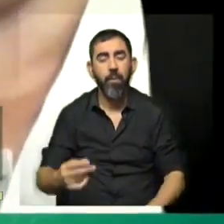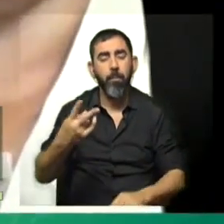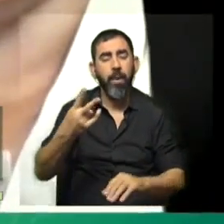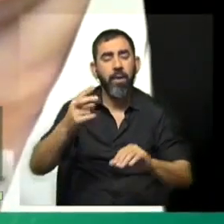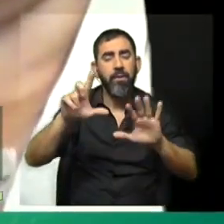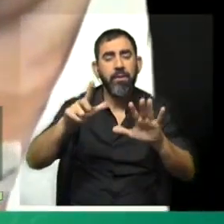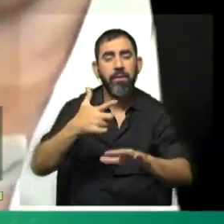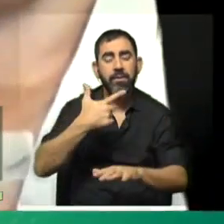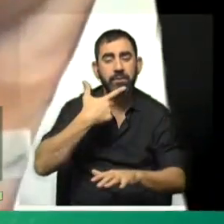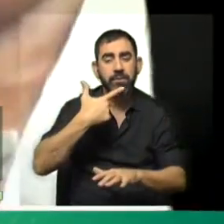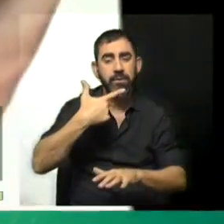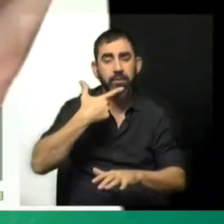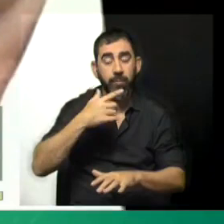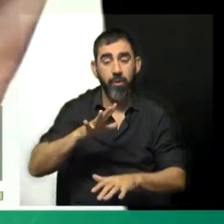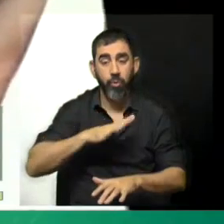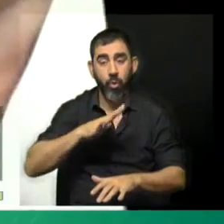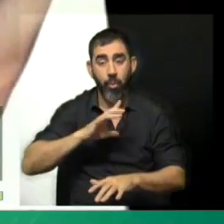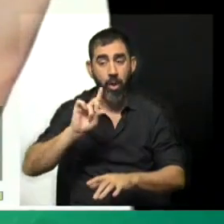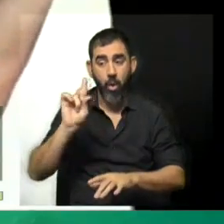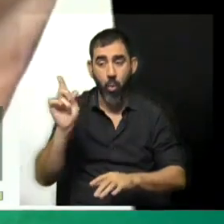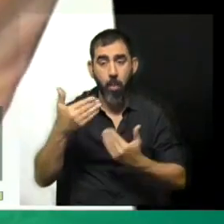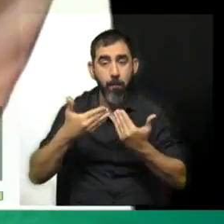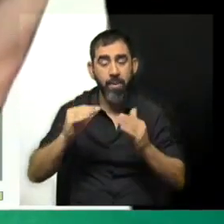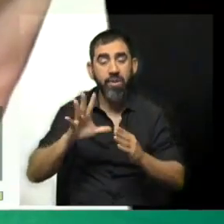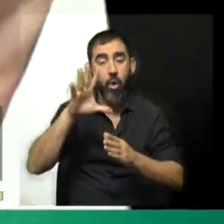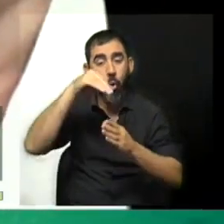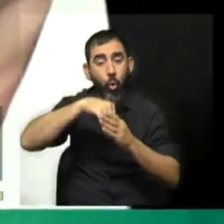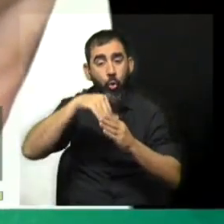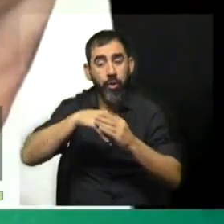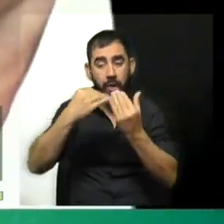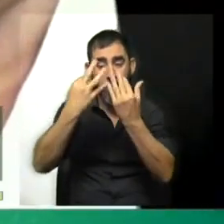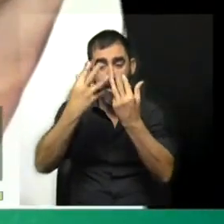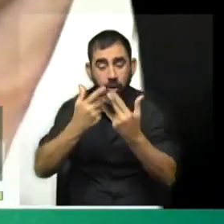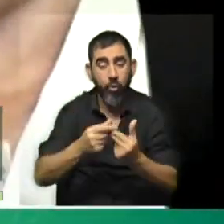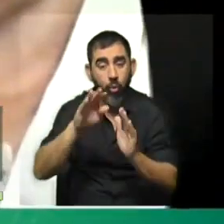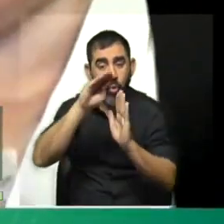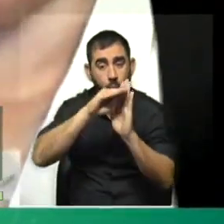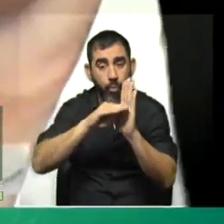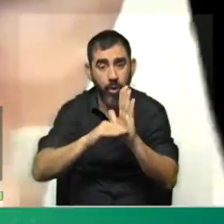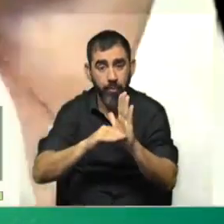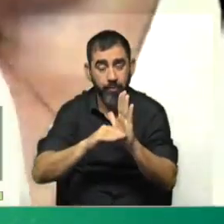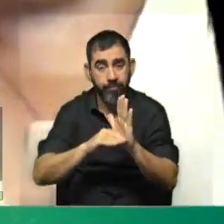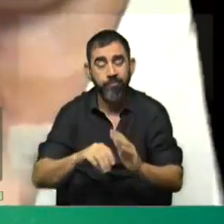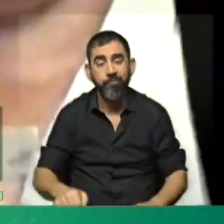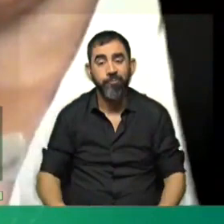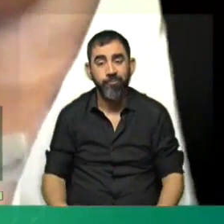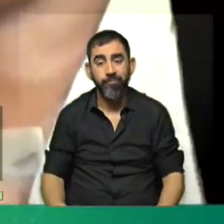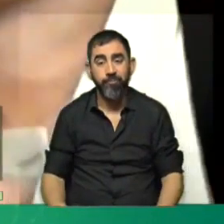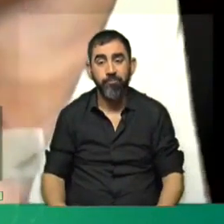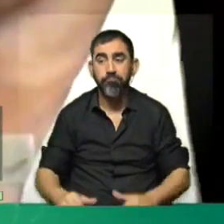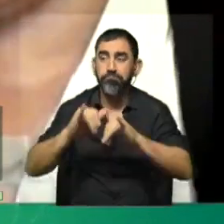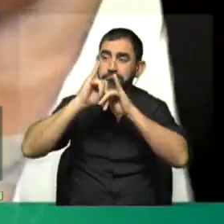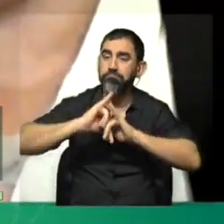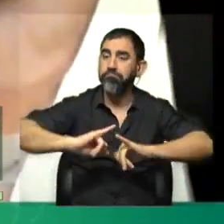27 de septiembre, todavía no se ha empezado a trabajar con los contenidos de los programas. Cosa que no es menor, o sea, se